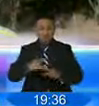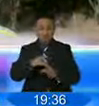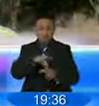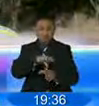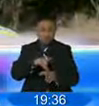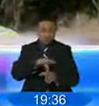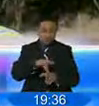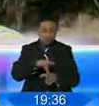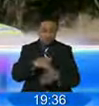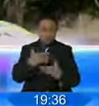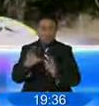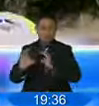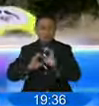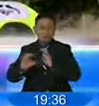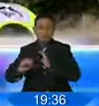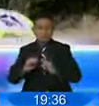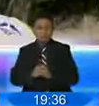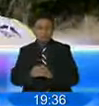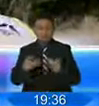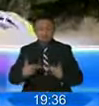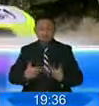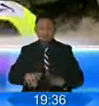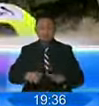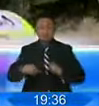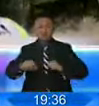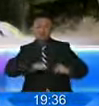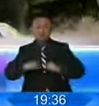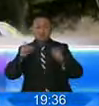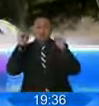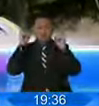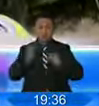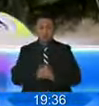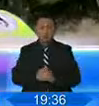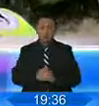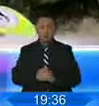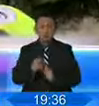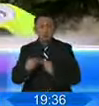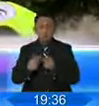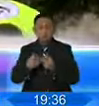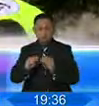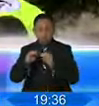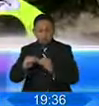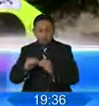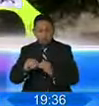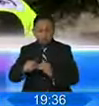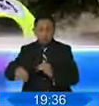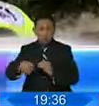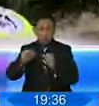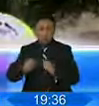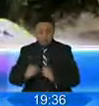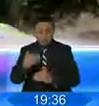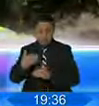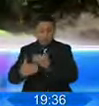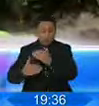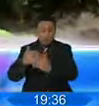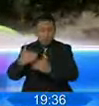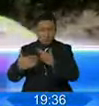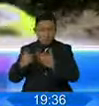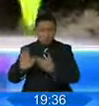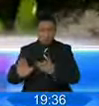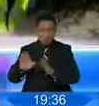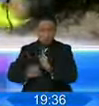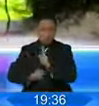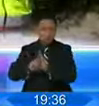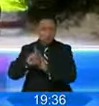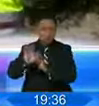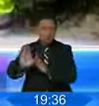campamentación, lo que es comunicación, también actividades recreativas, un poco enseñarles para que ellos puedan ir ya desarrollando